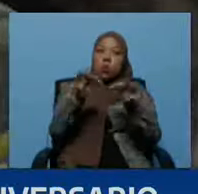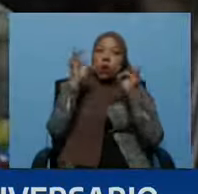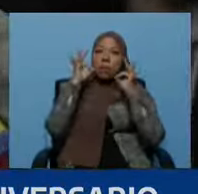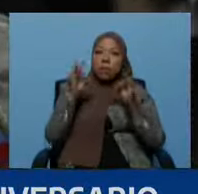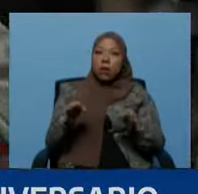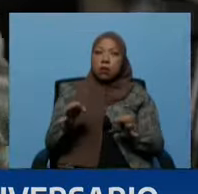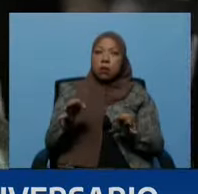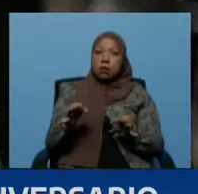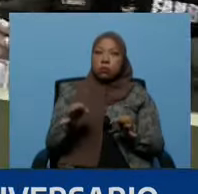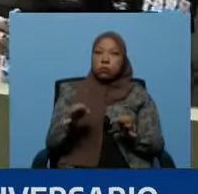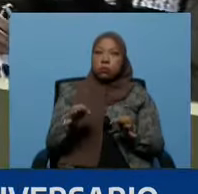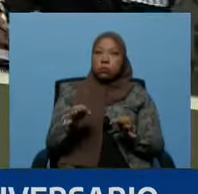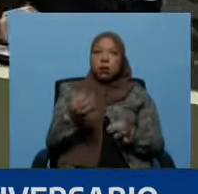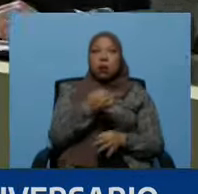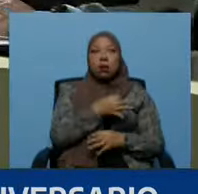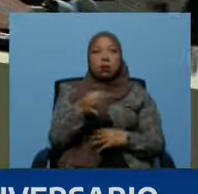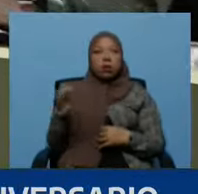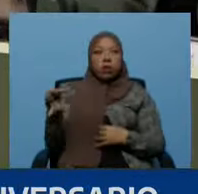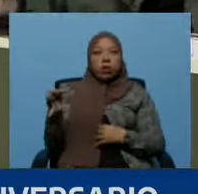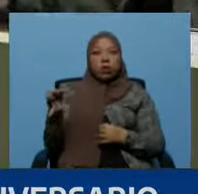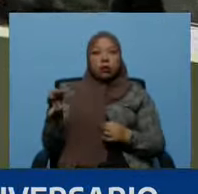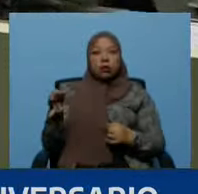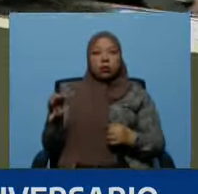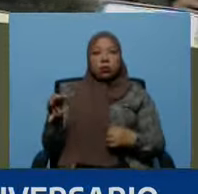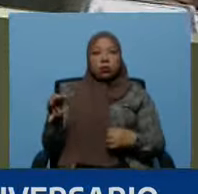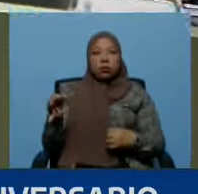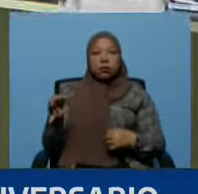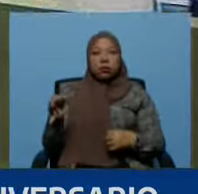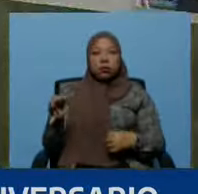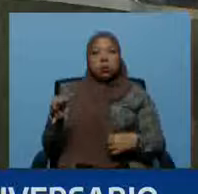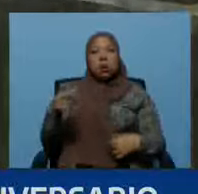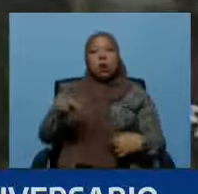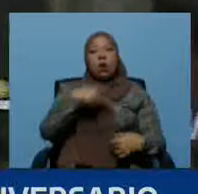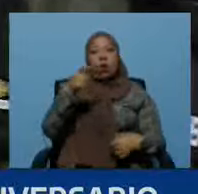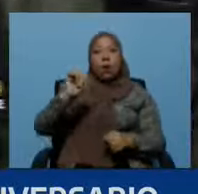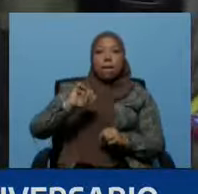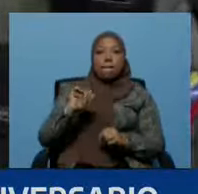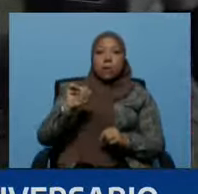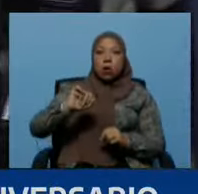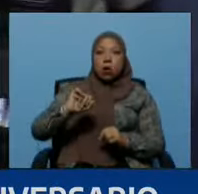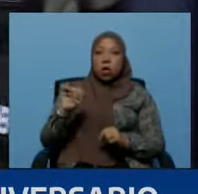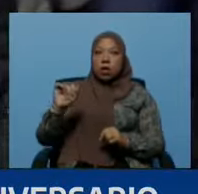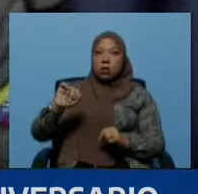cívico-militar, perfecta y policial.